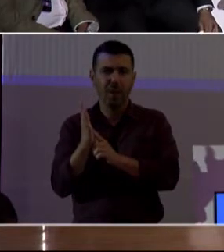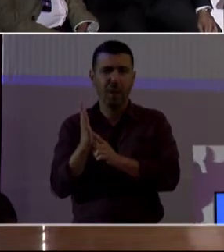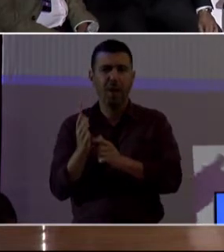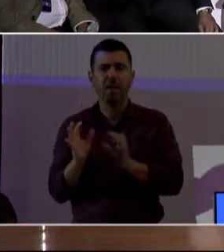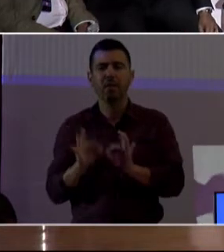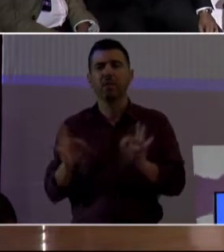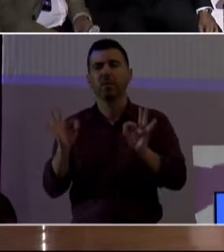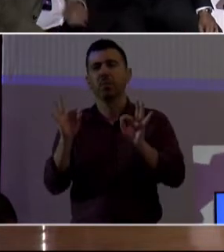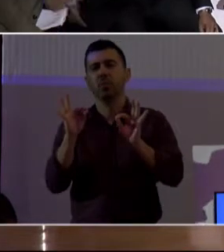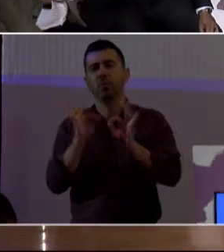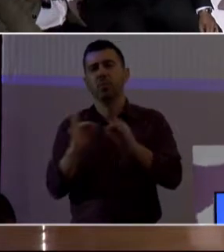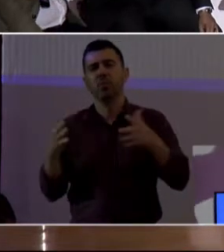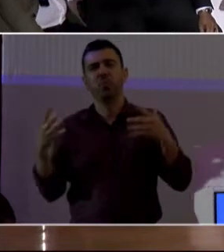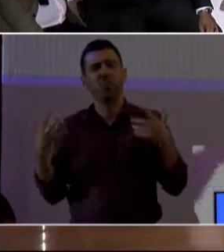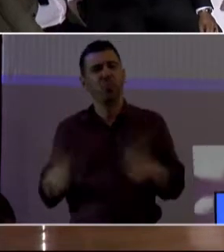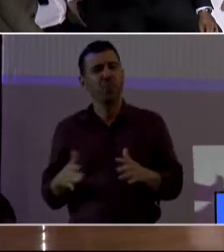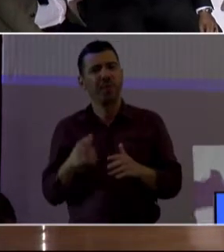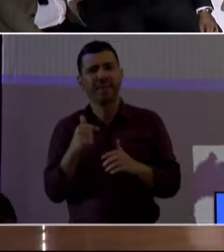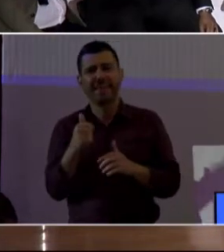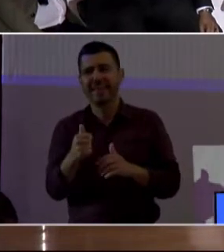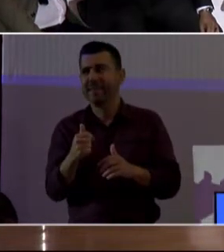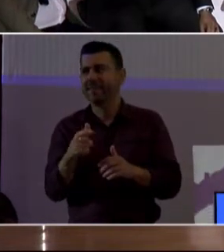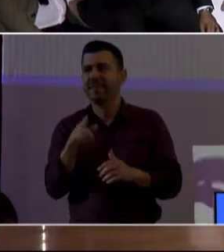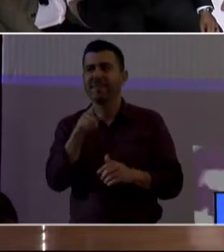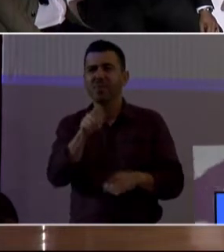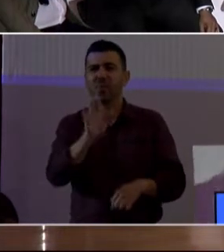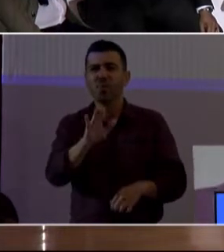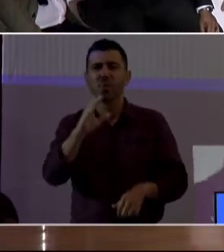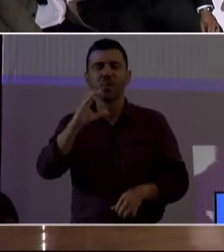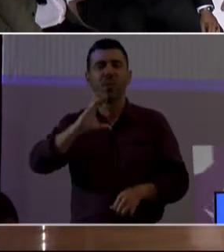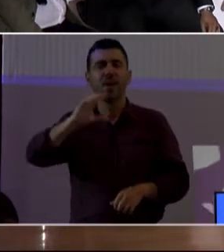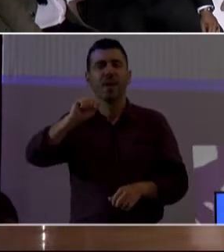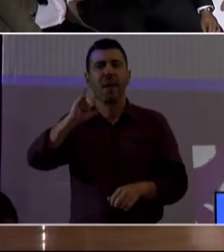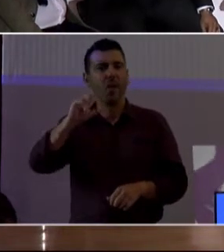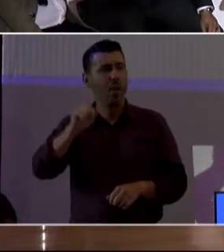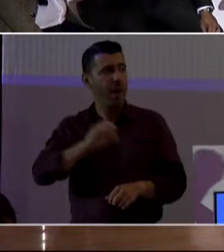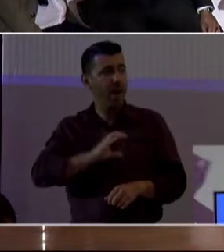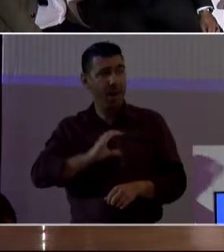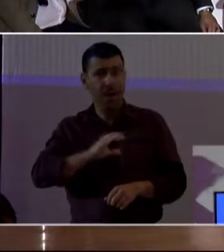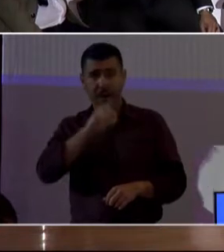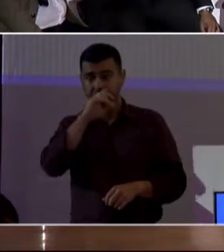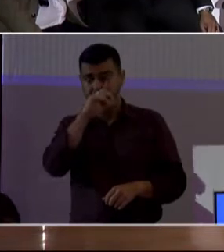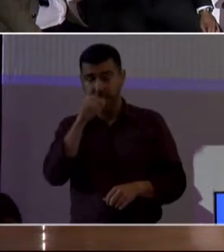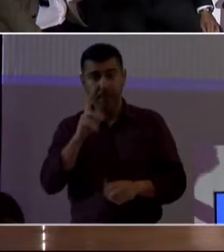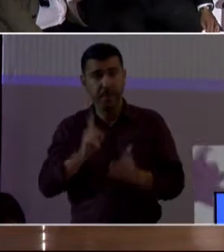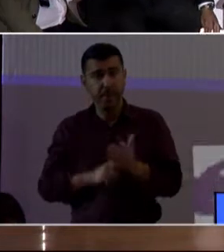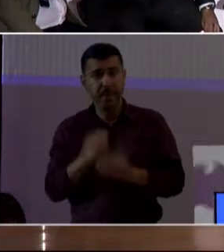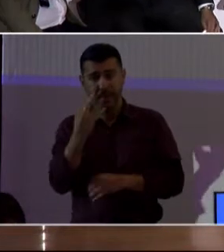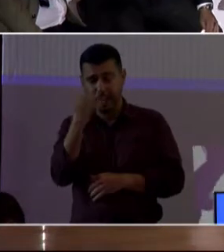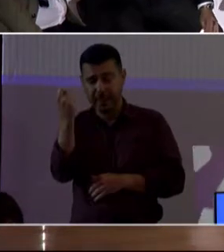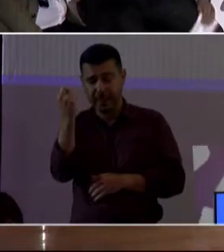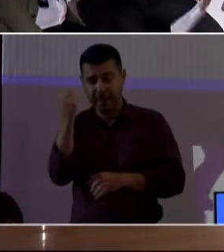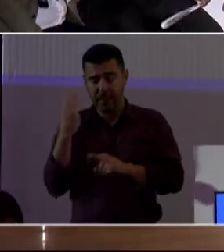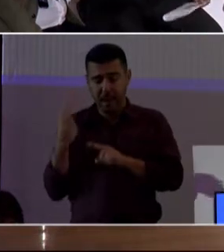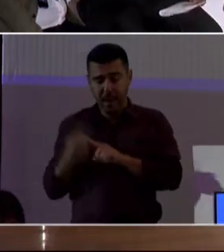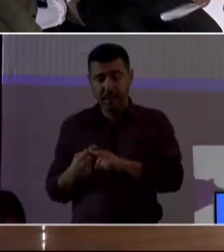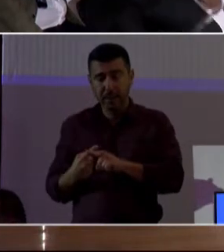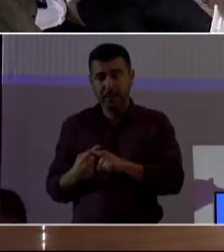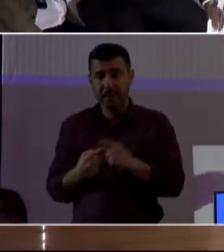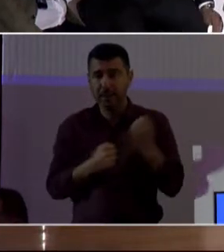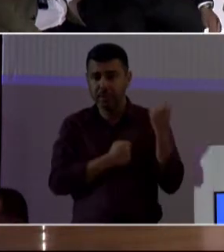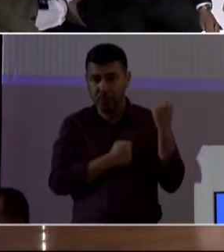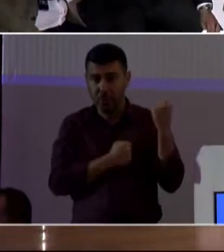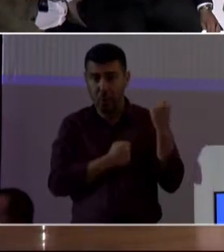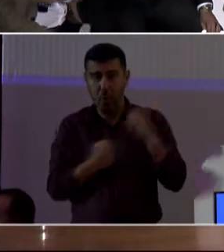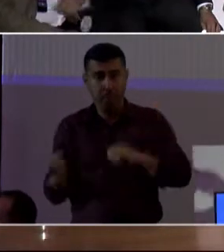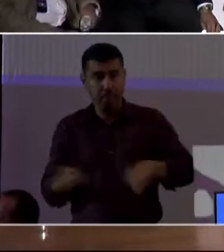proceso de reincorporación en el Cauca. Allá hay más de 1.300 excombatientes de las FARC adelantando su